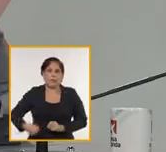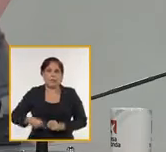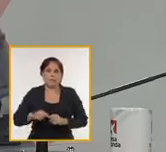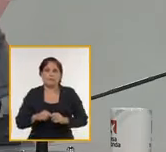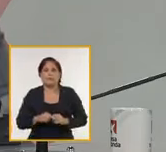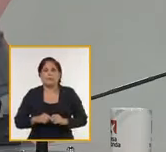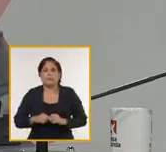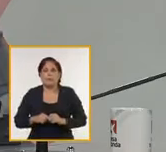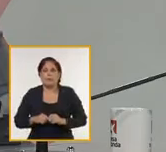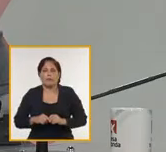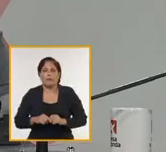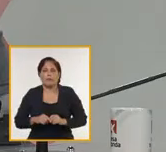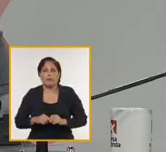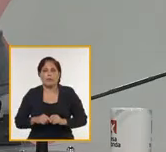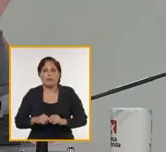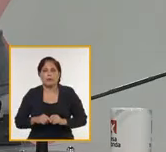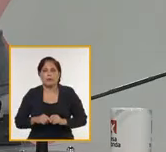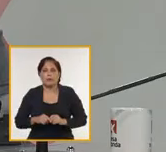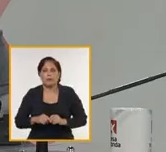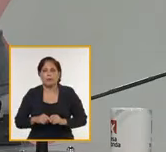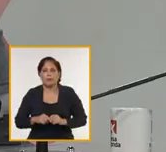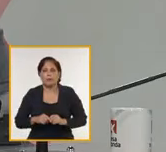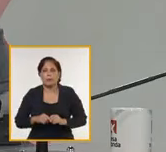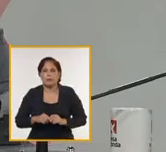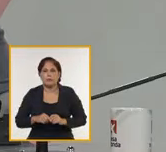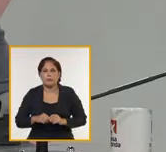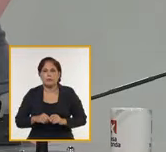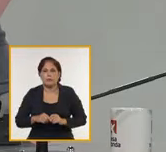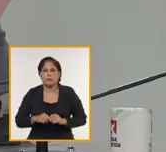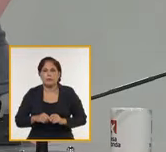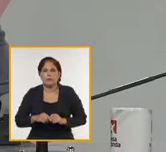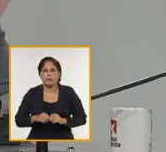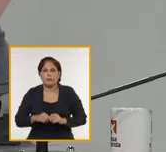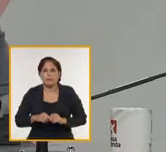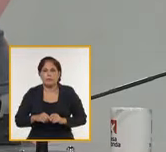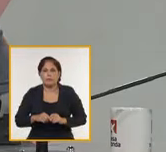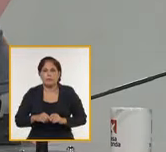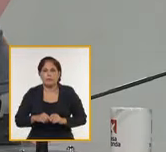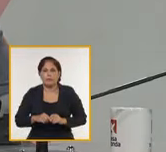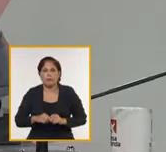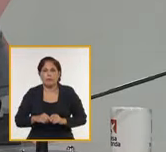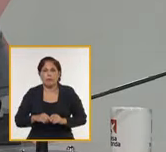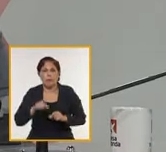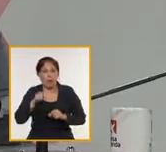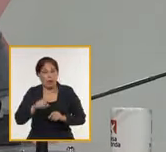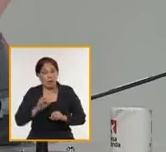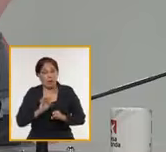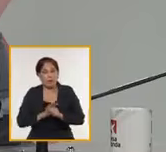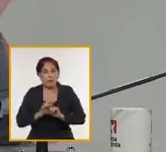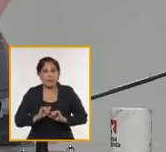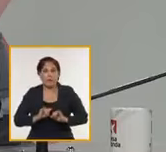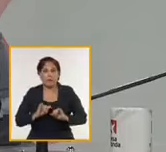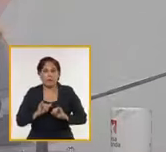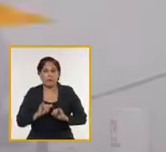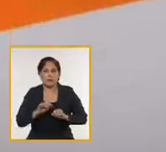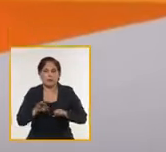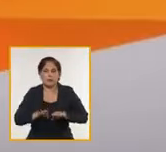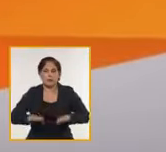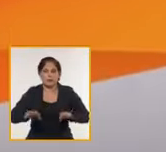sede de esta cumbre de las que le hablaba. Como siempre les digo, ya conocen nuestros temas, conocen a nuestros invitados, por favor, quédese junto a nosotros.